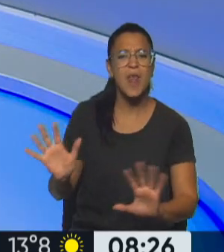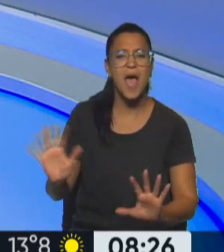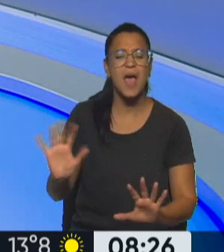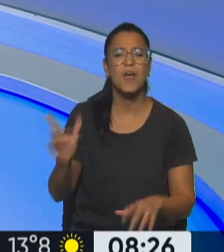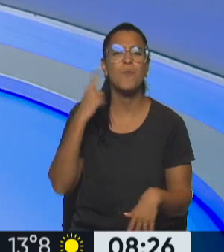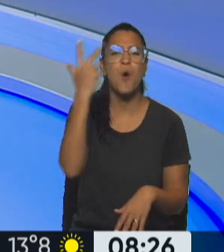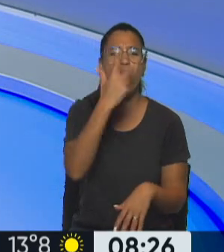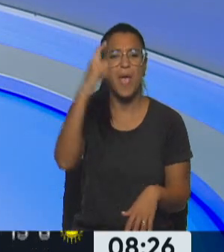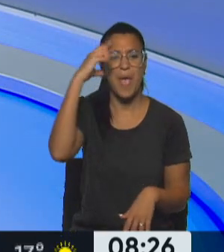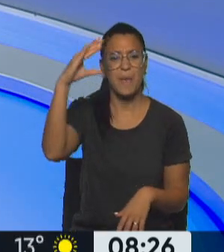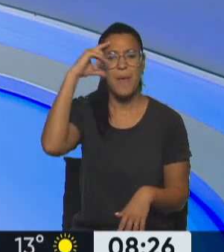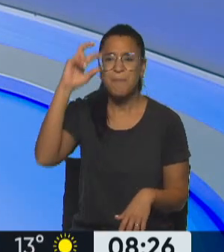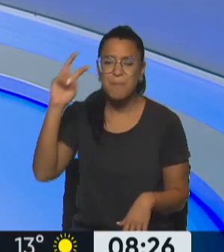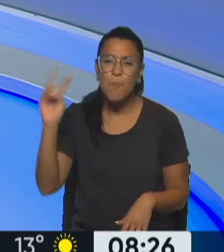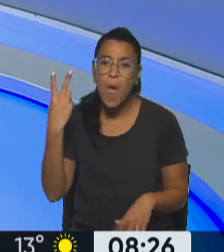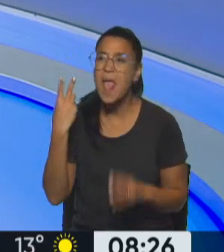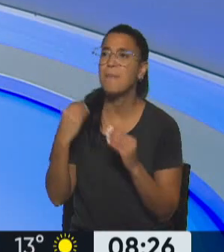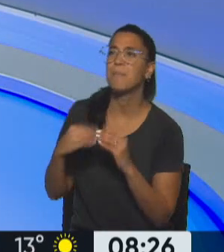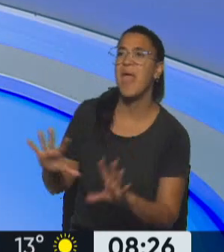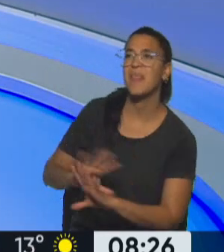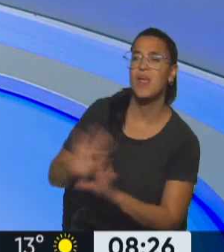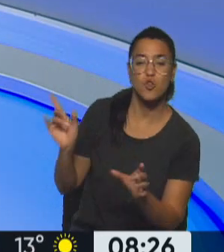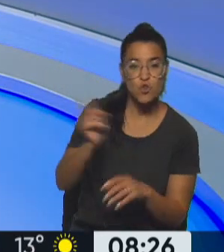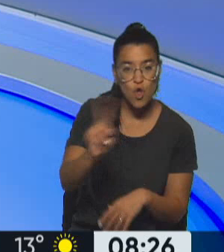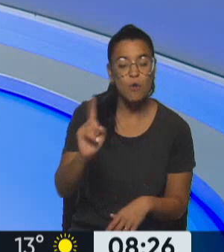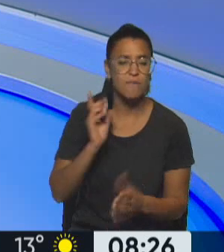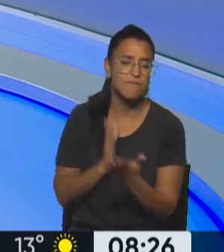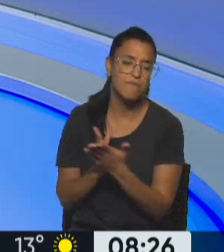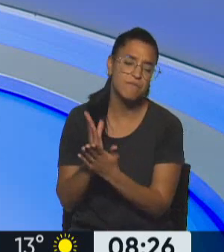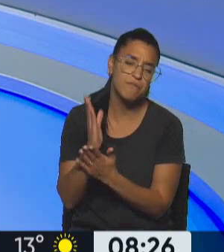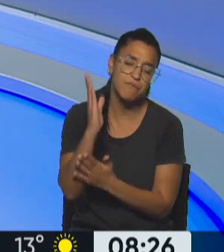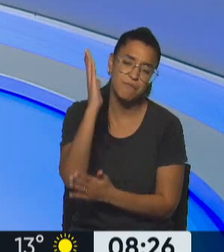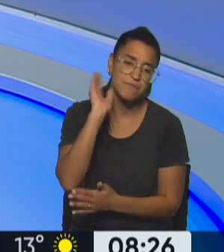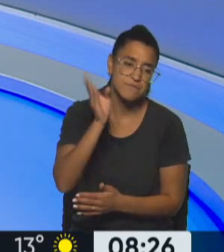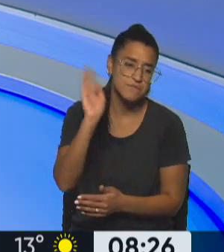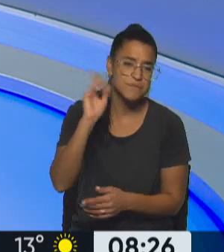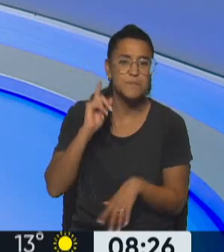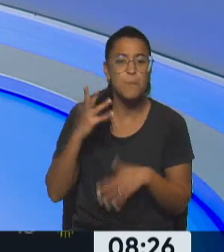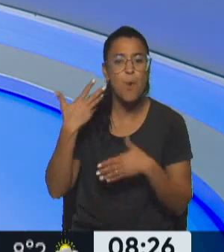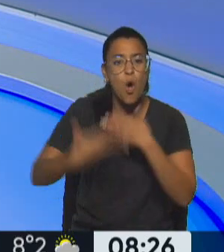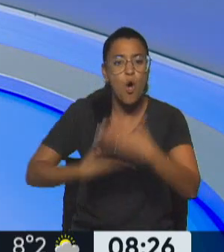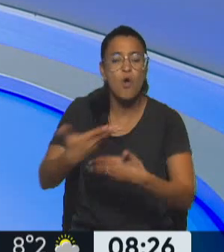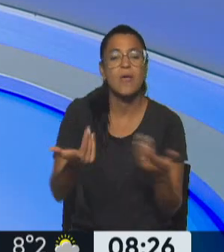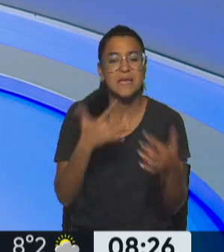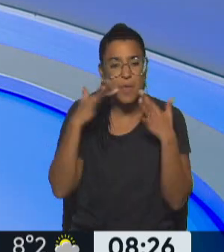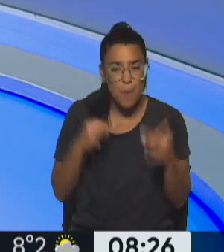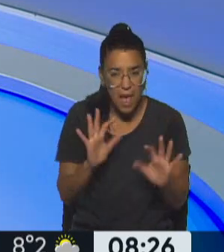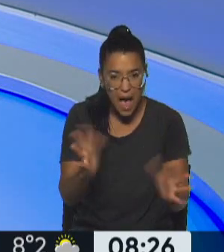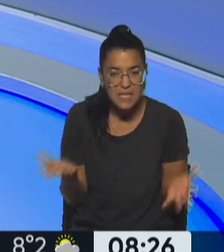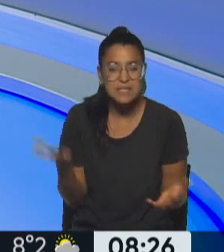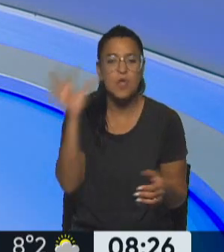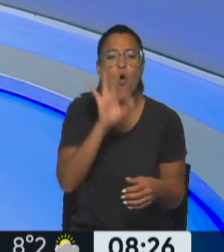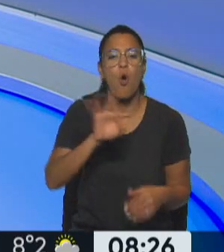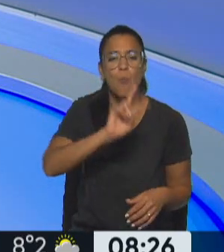con Eve se perdió, lo de Eve perdura, persiste y se proyecta. ¿Es realmente así o